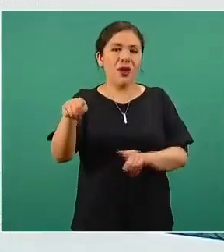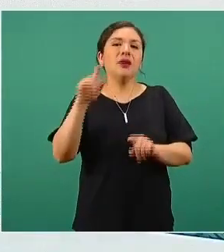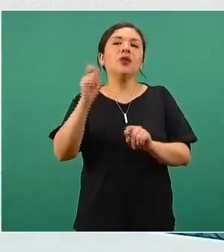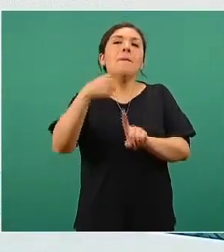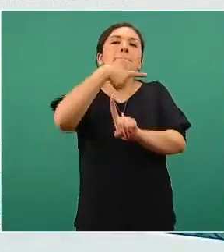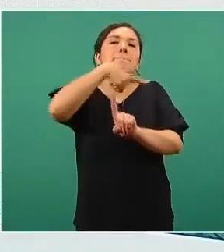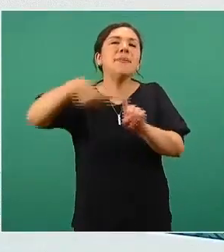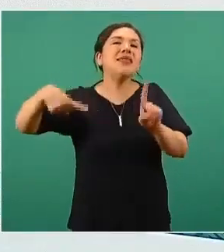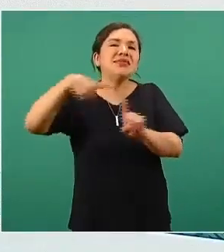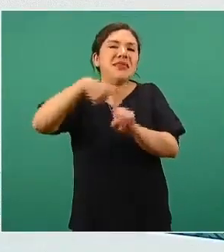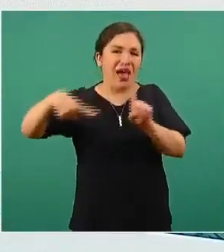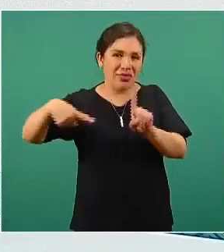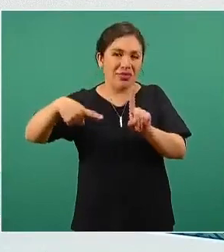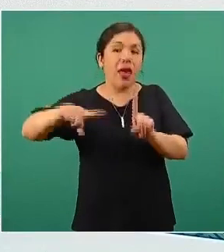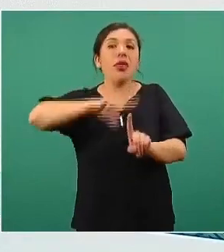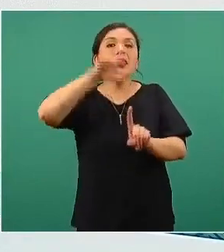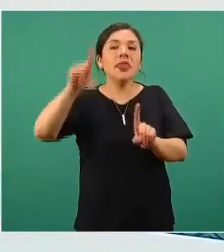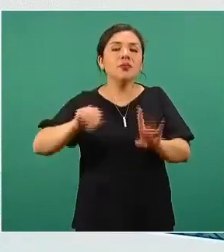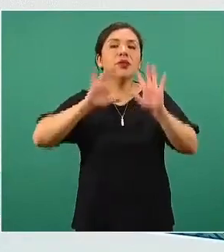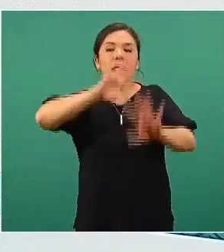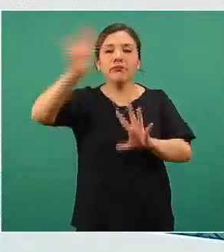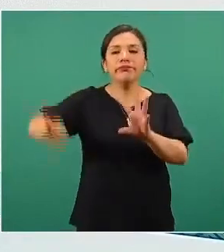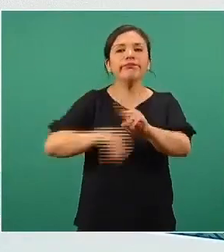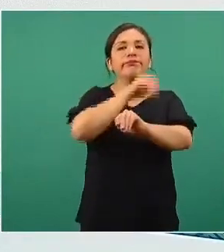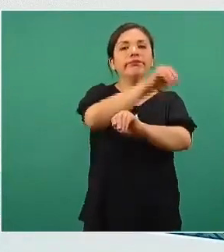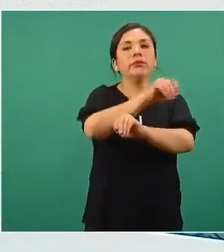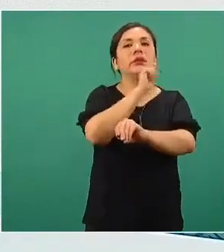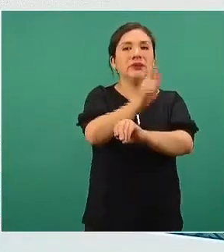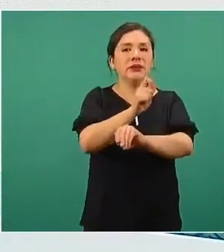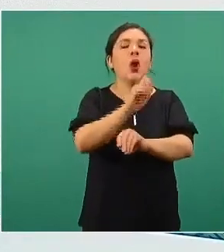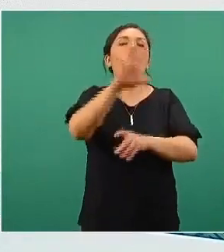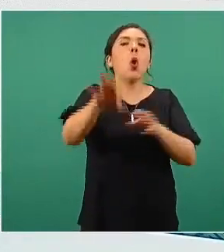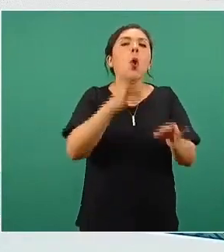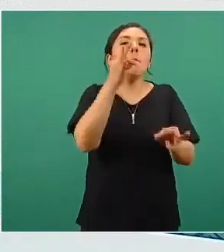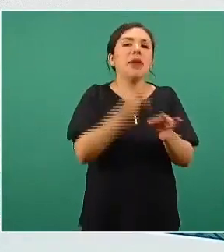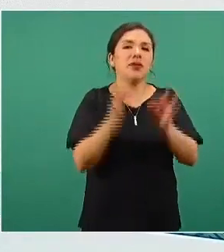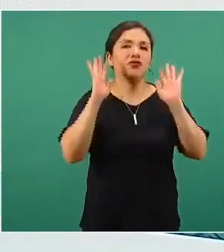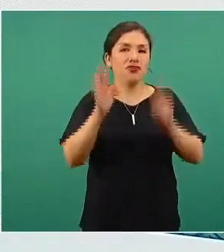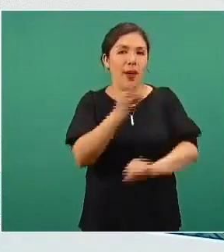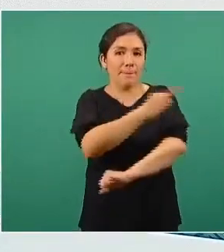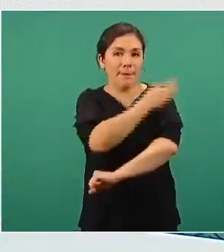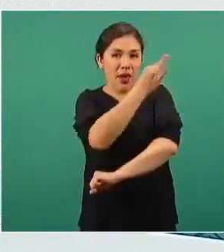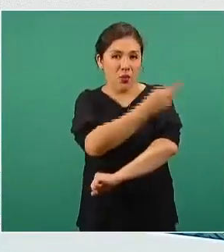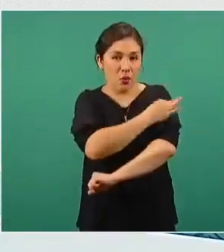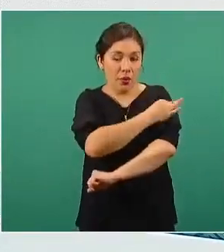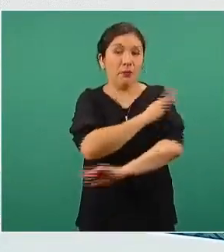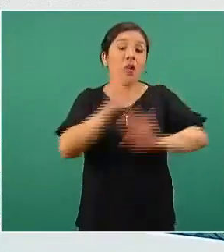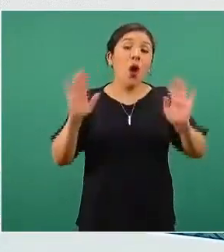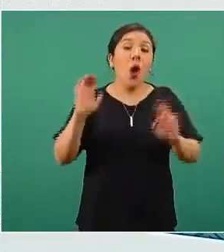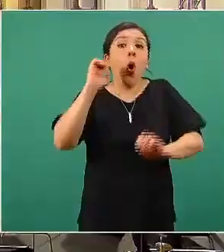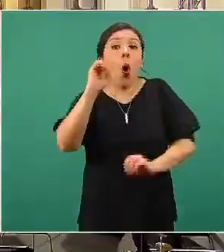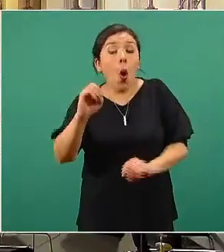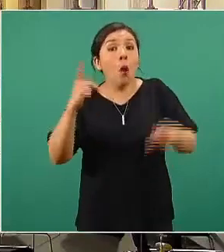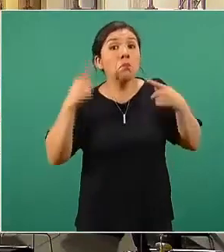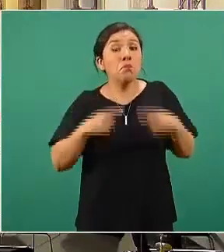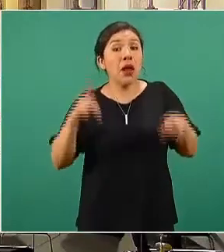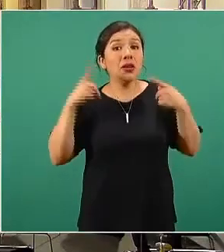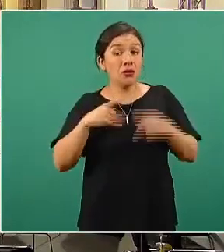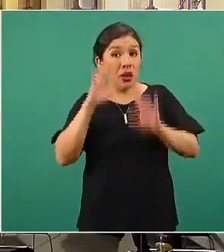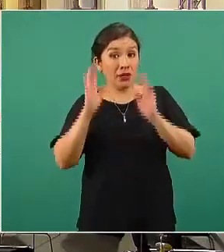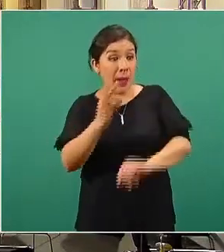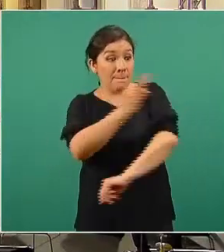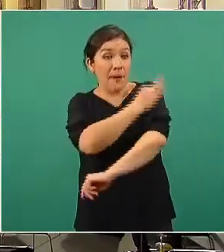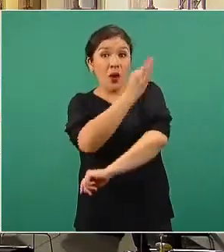medio esquema, y luego pasará a esta condición, esquema completo. Excepto que se trate de alguien que recibe la